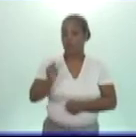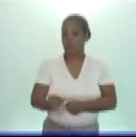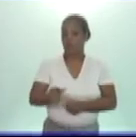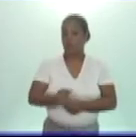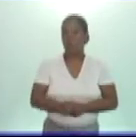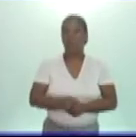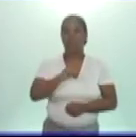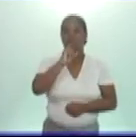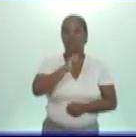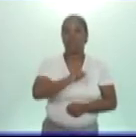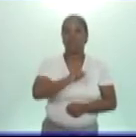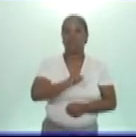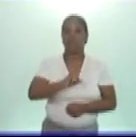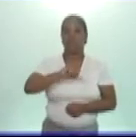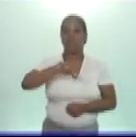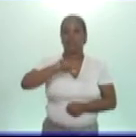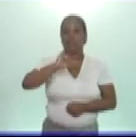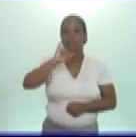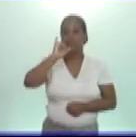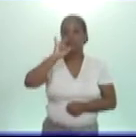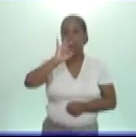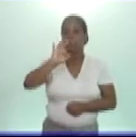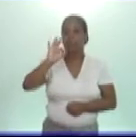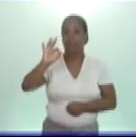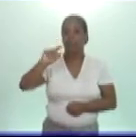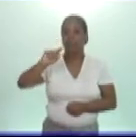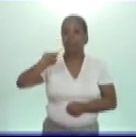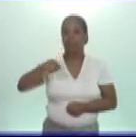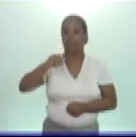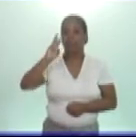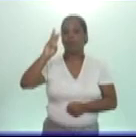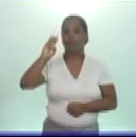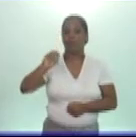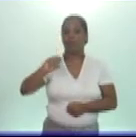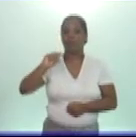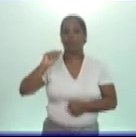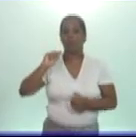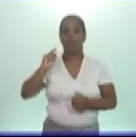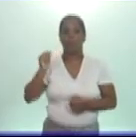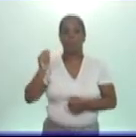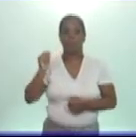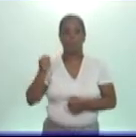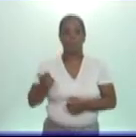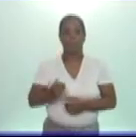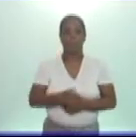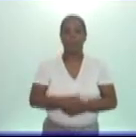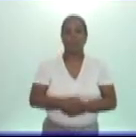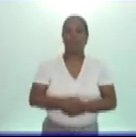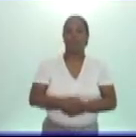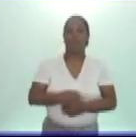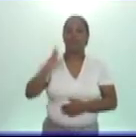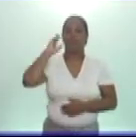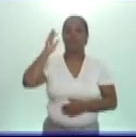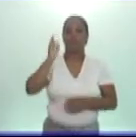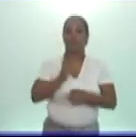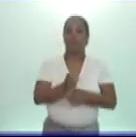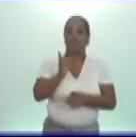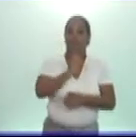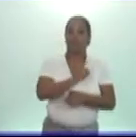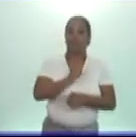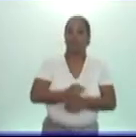633,30 pesos. Recuerden que cuando ponemos el signo delante de pesos, podemos leerlo